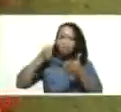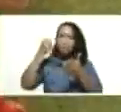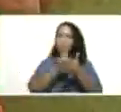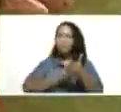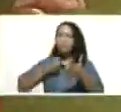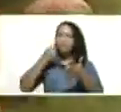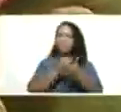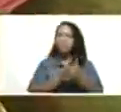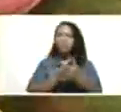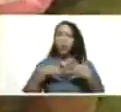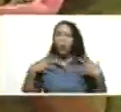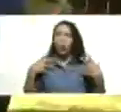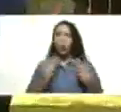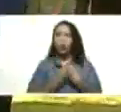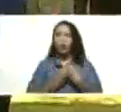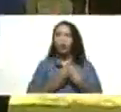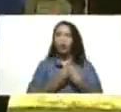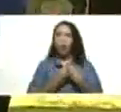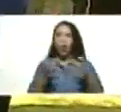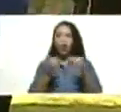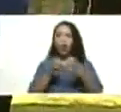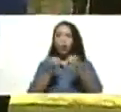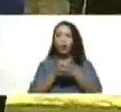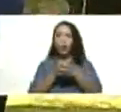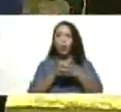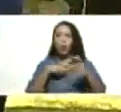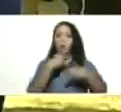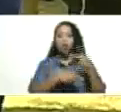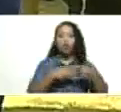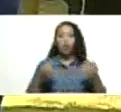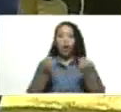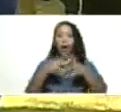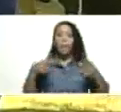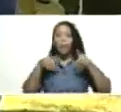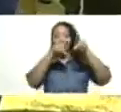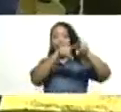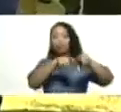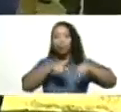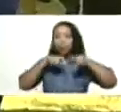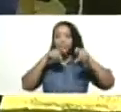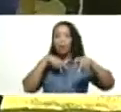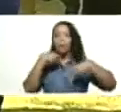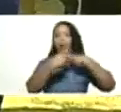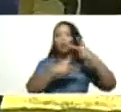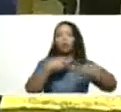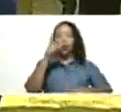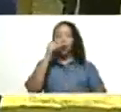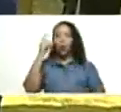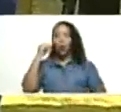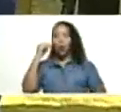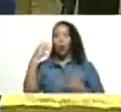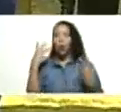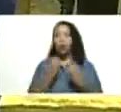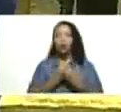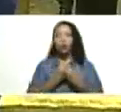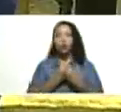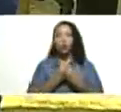junto a los sectores productivos del campo, los campesinos, campesinas, productores, junto a la